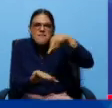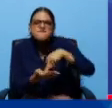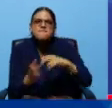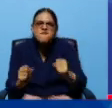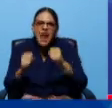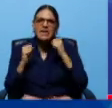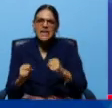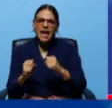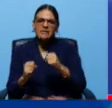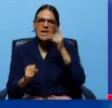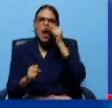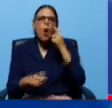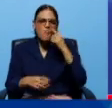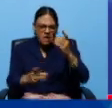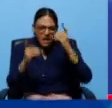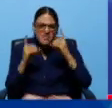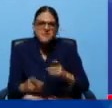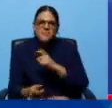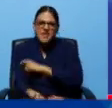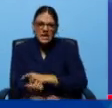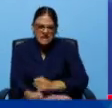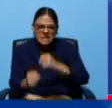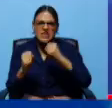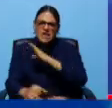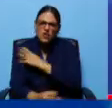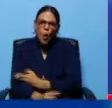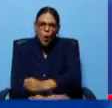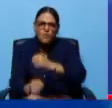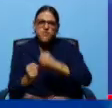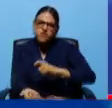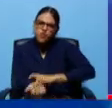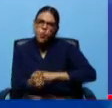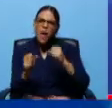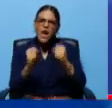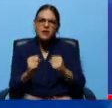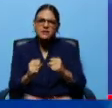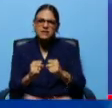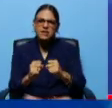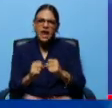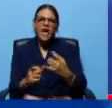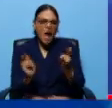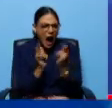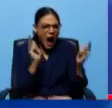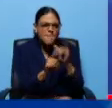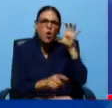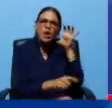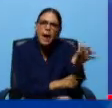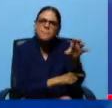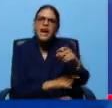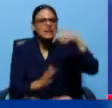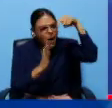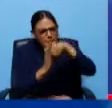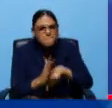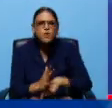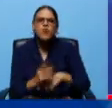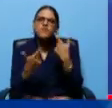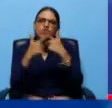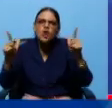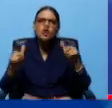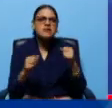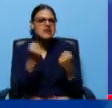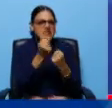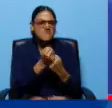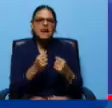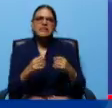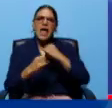arrojado, decidido, fuerte de carácter, patriota, amaba profundamente la libertad,